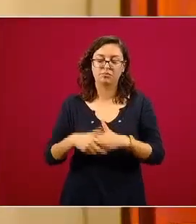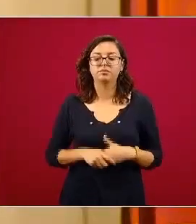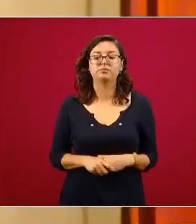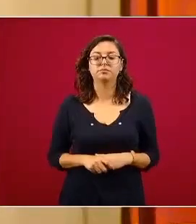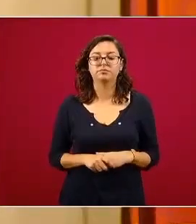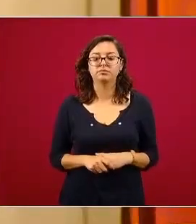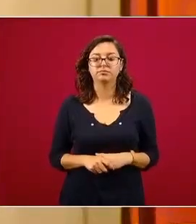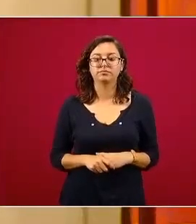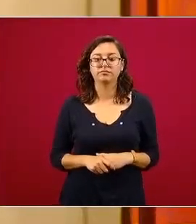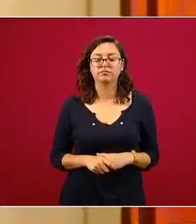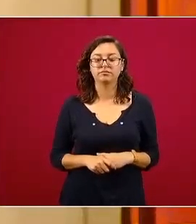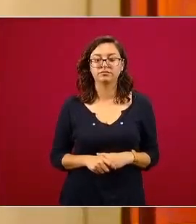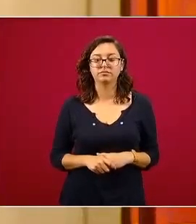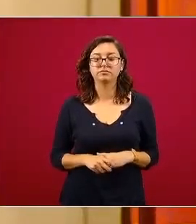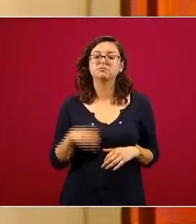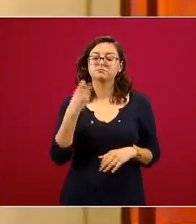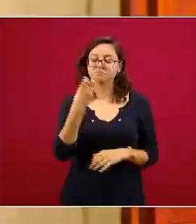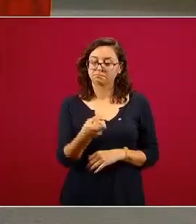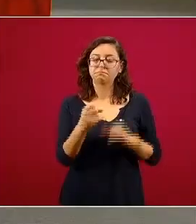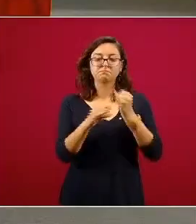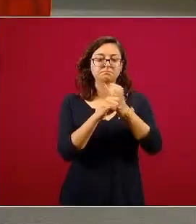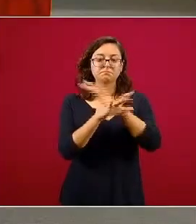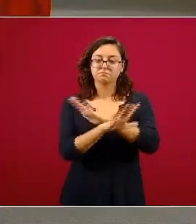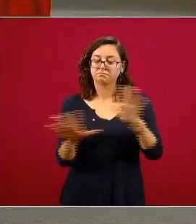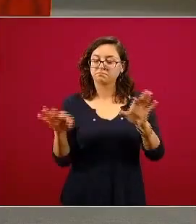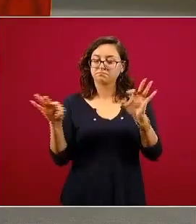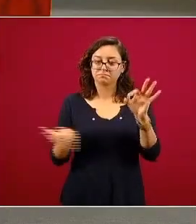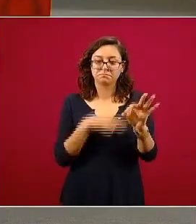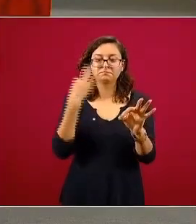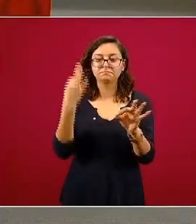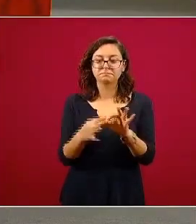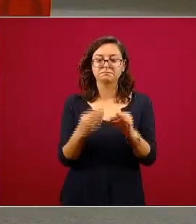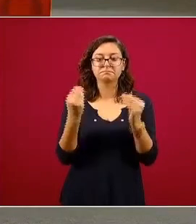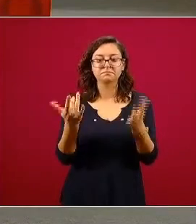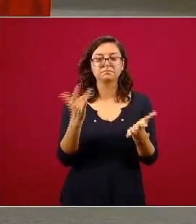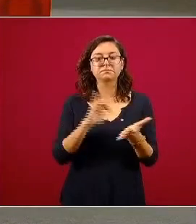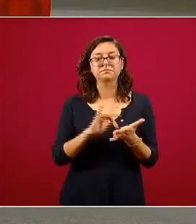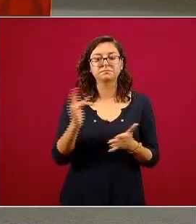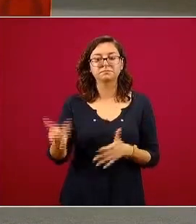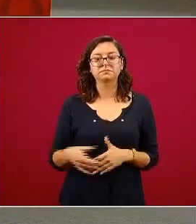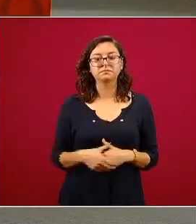clínico. Eso sería todo por esta noche. Muchas gracias.